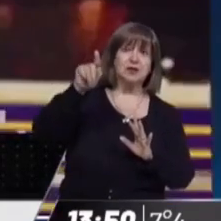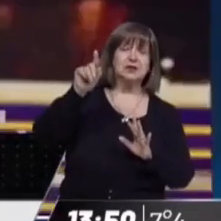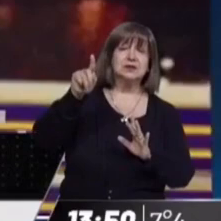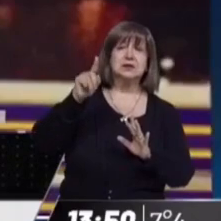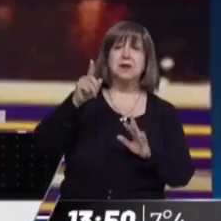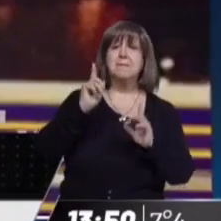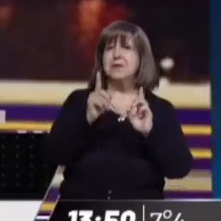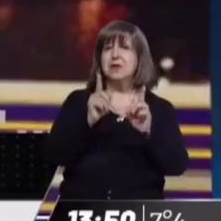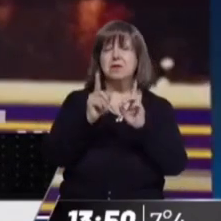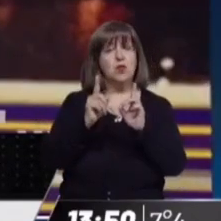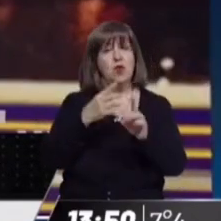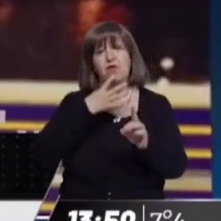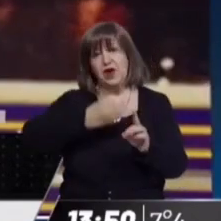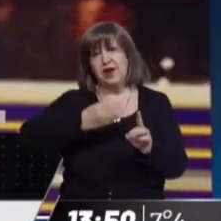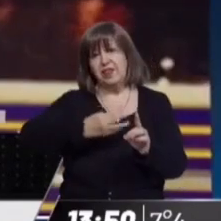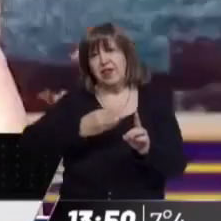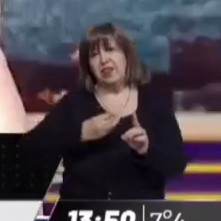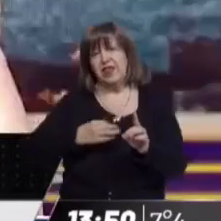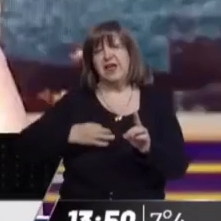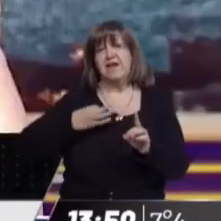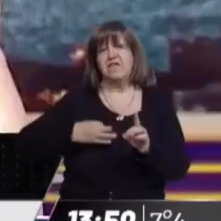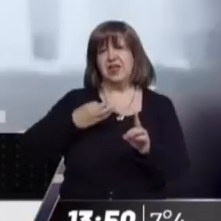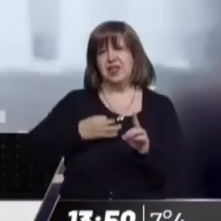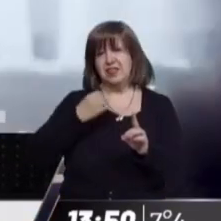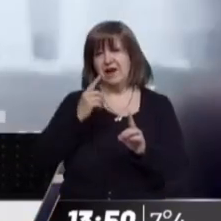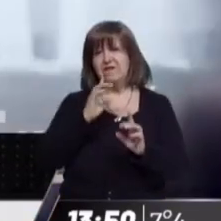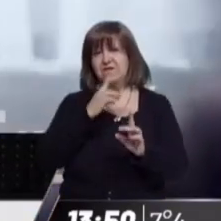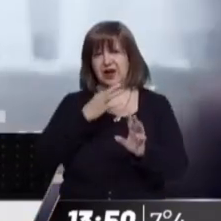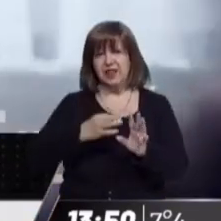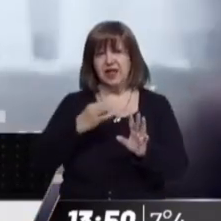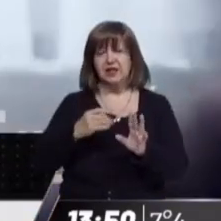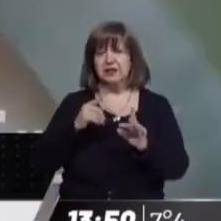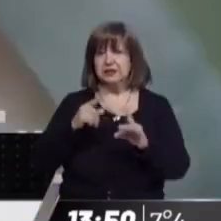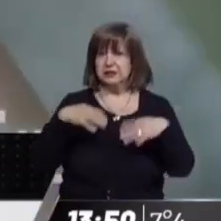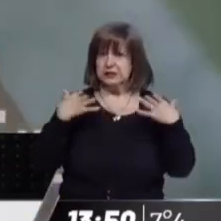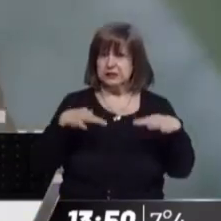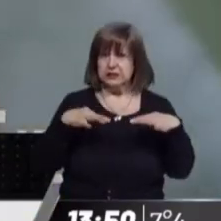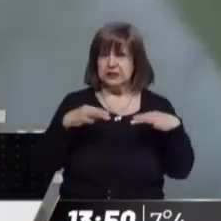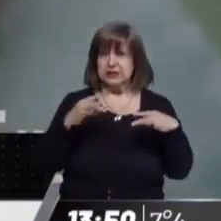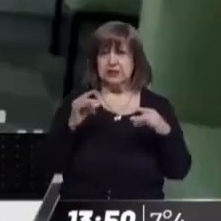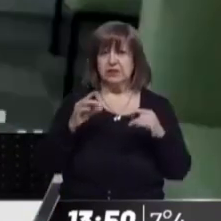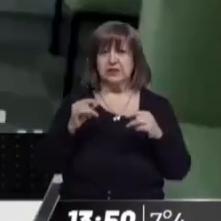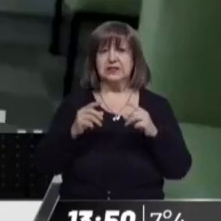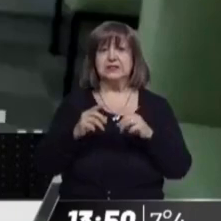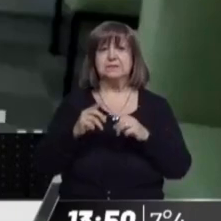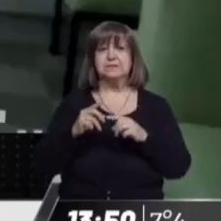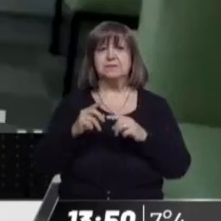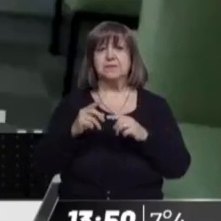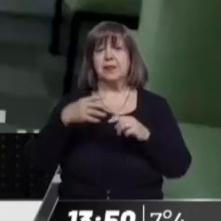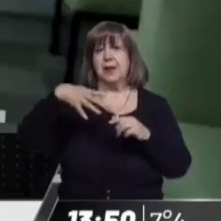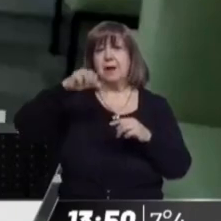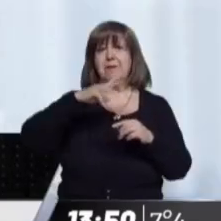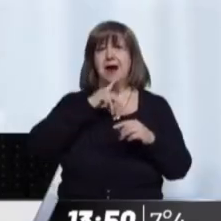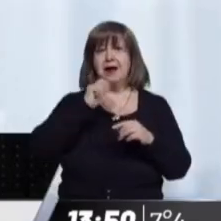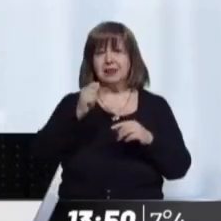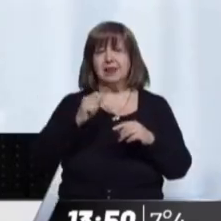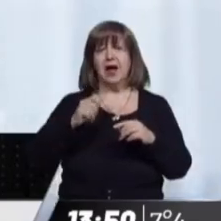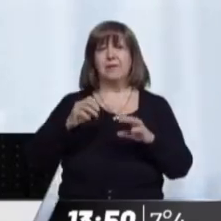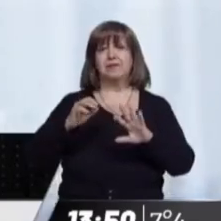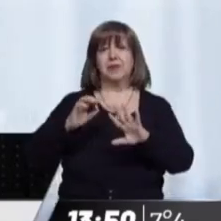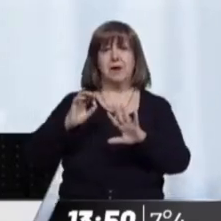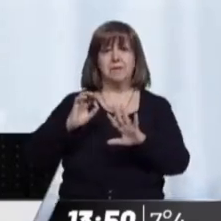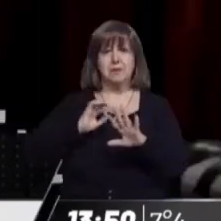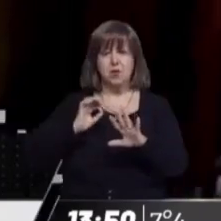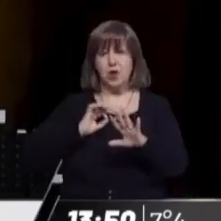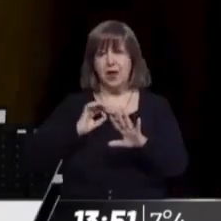el mismo que vivió todas estas vivencias que se cuentan en la serie, que son realmente muy fuertes. Para decirles algo, por ejemplo, Marta, a lo largo de varios años en